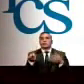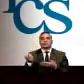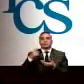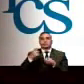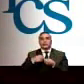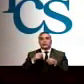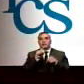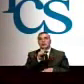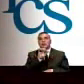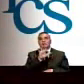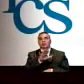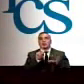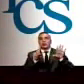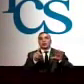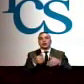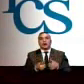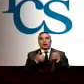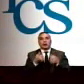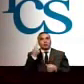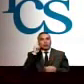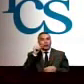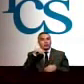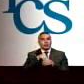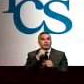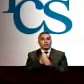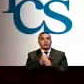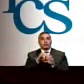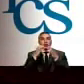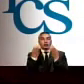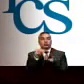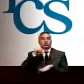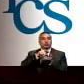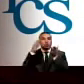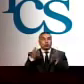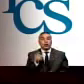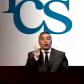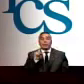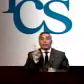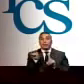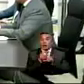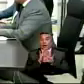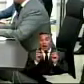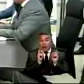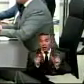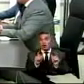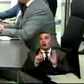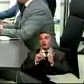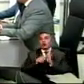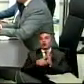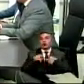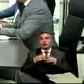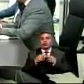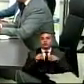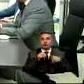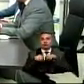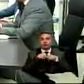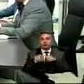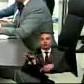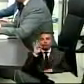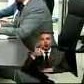156 postulantes para la comisión ciudadana estas comisiones son las primeras que se debe integrar y que a la postre realizarán los concursos